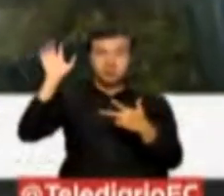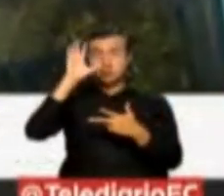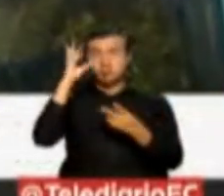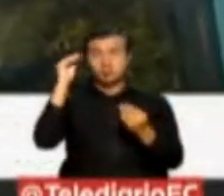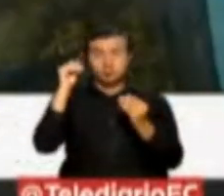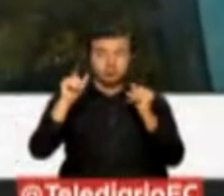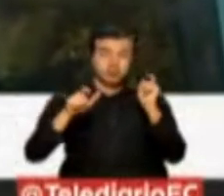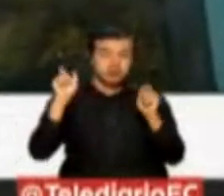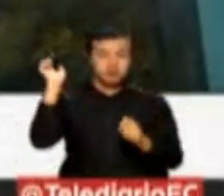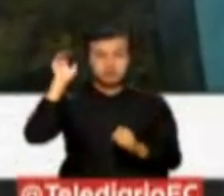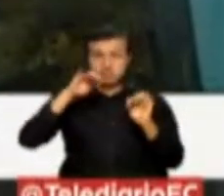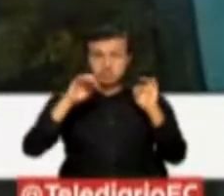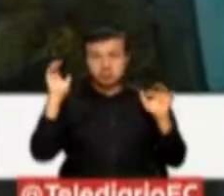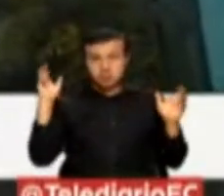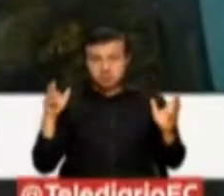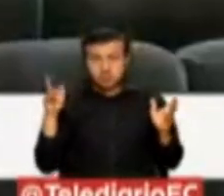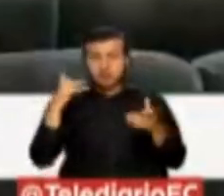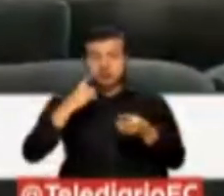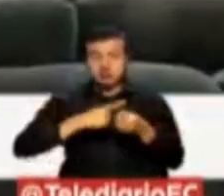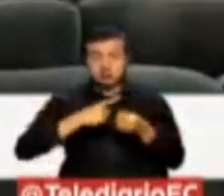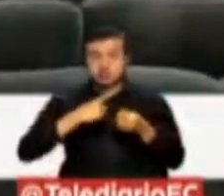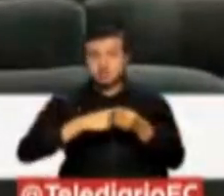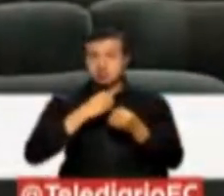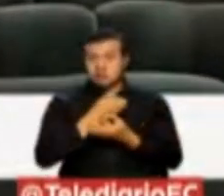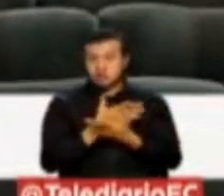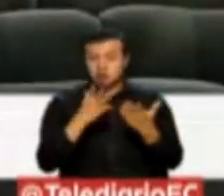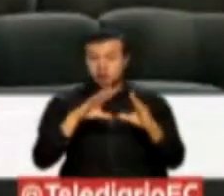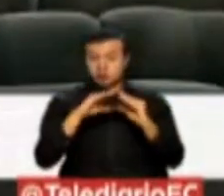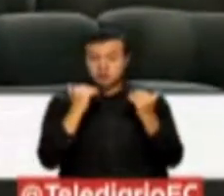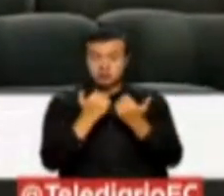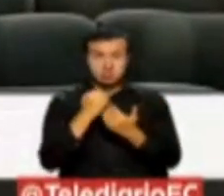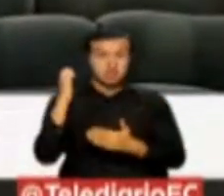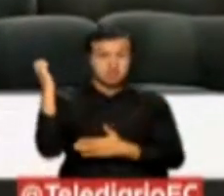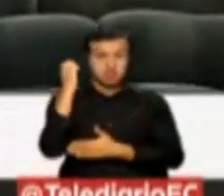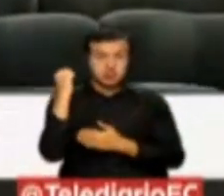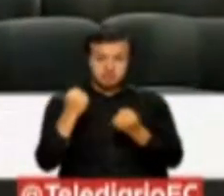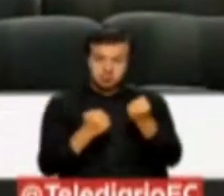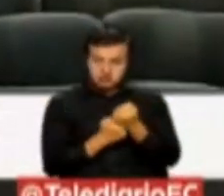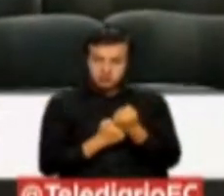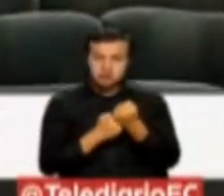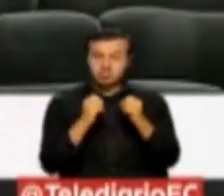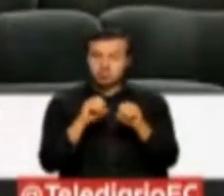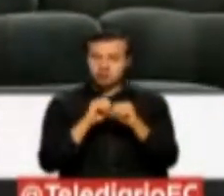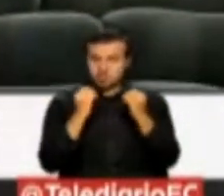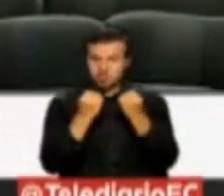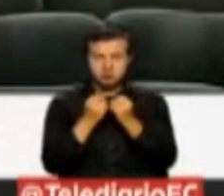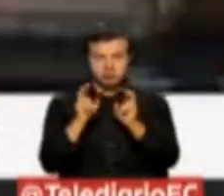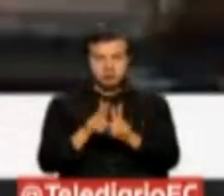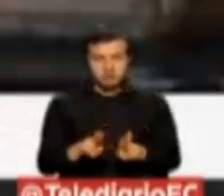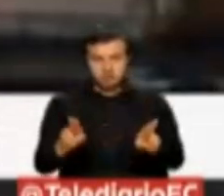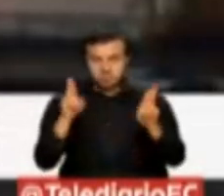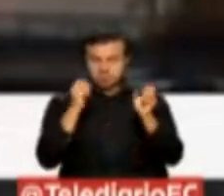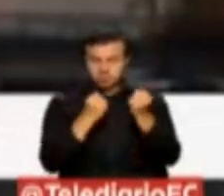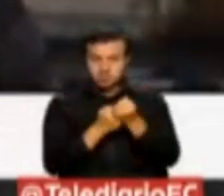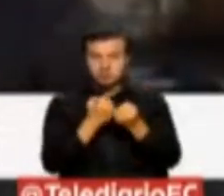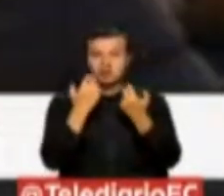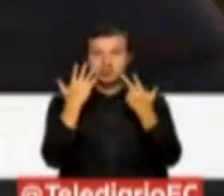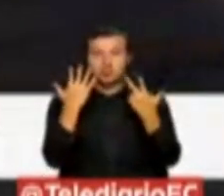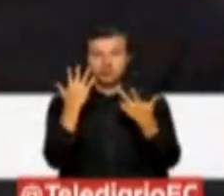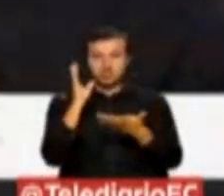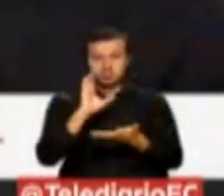ante el flujo migratorio de venezolanos. En Quito se conformó un comité de emergencia con la colaboración de la Organización de Naciones Unidas. 8